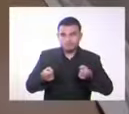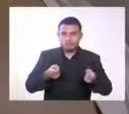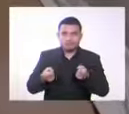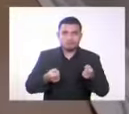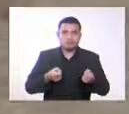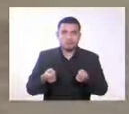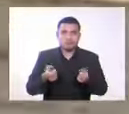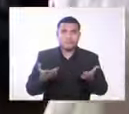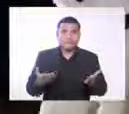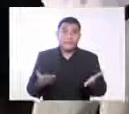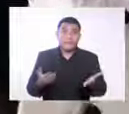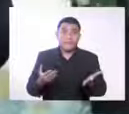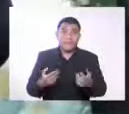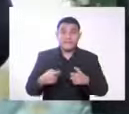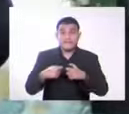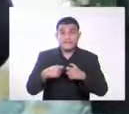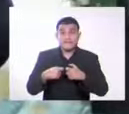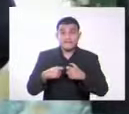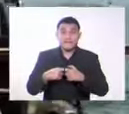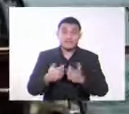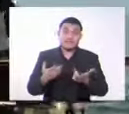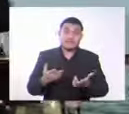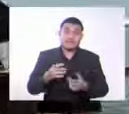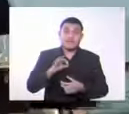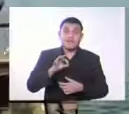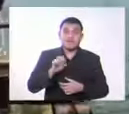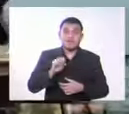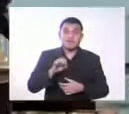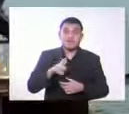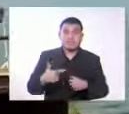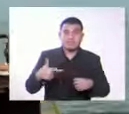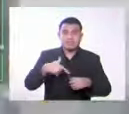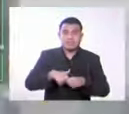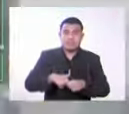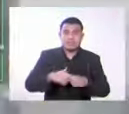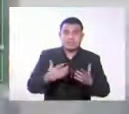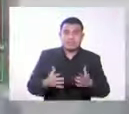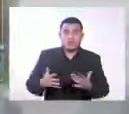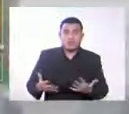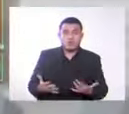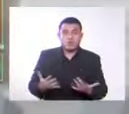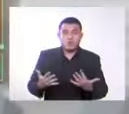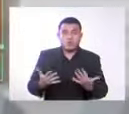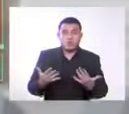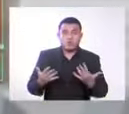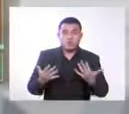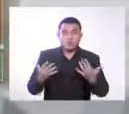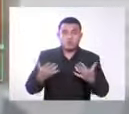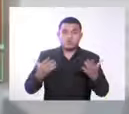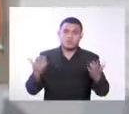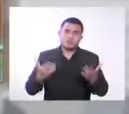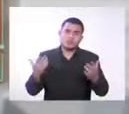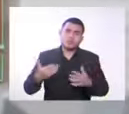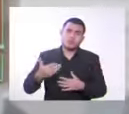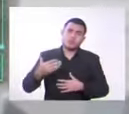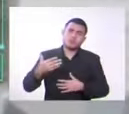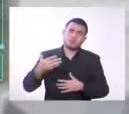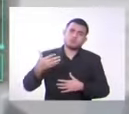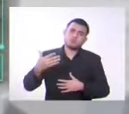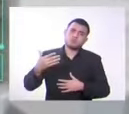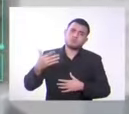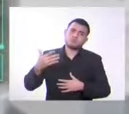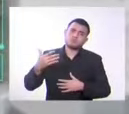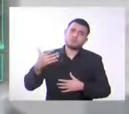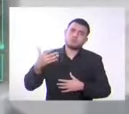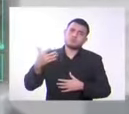con energía de origen fósil. El petróleo, el carbón y el gas natural se formaron a partir de restos orgánicos